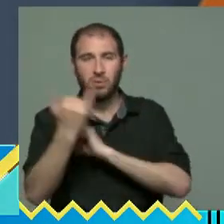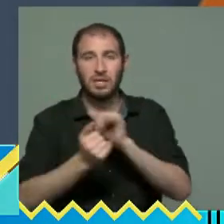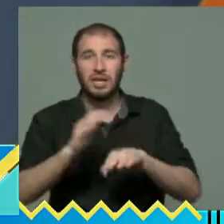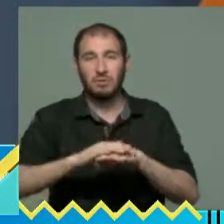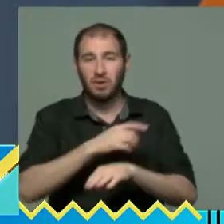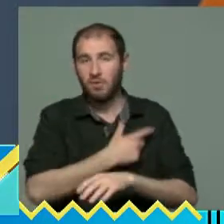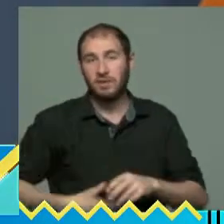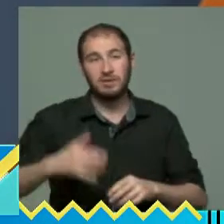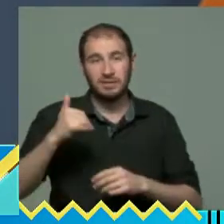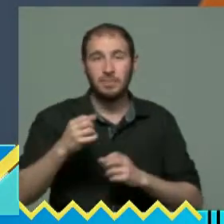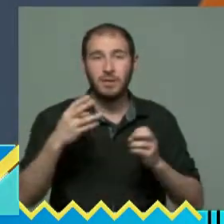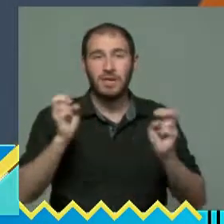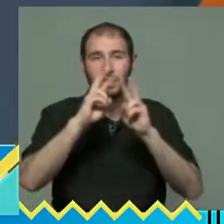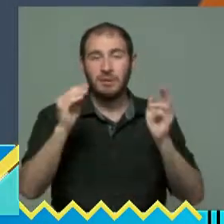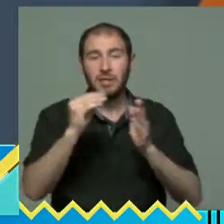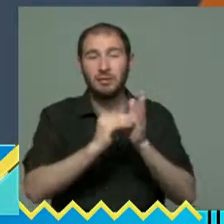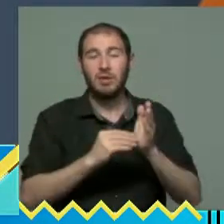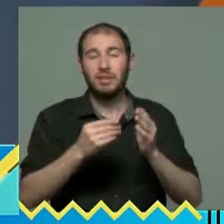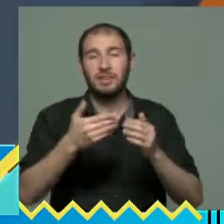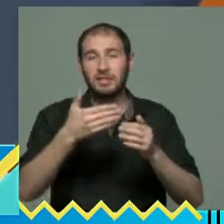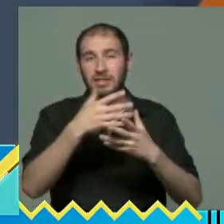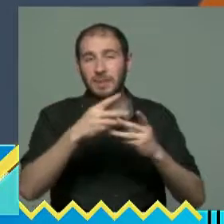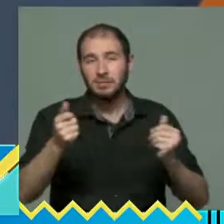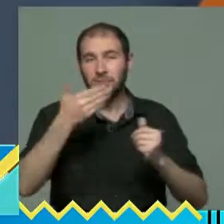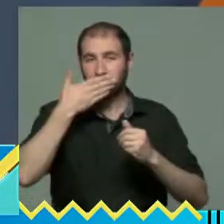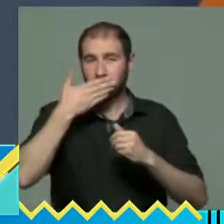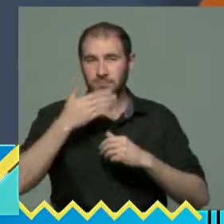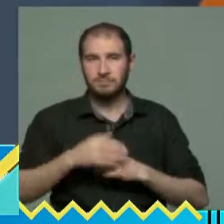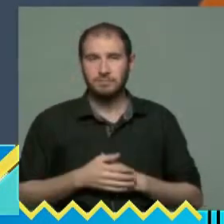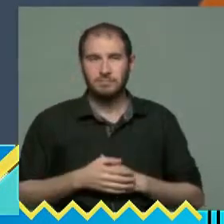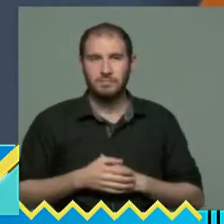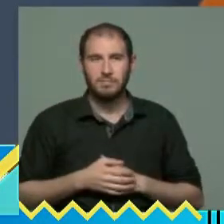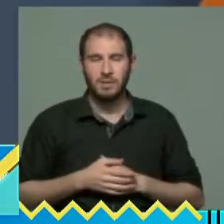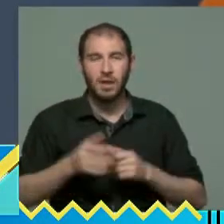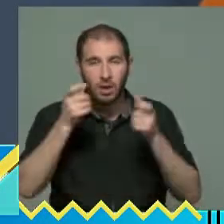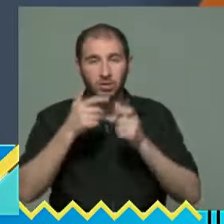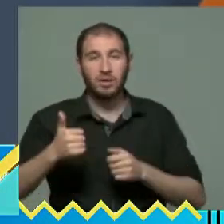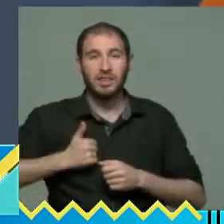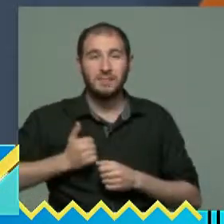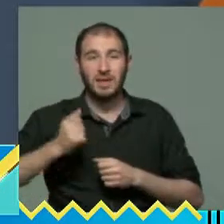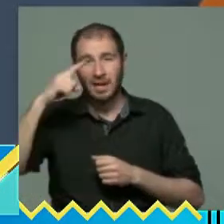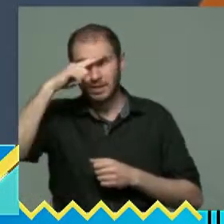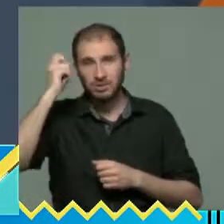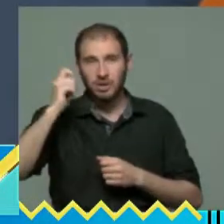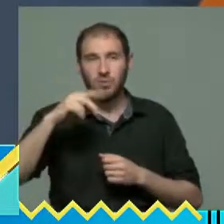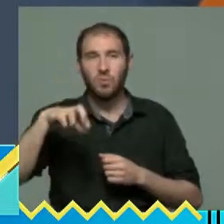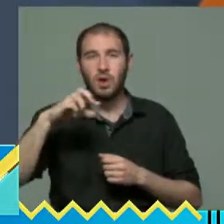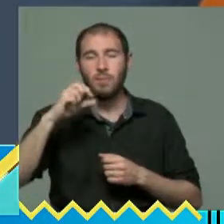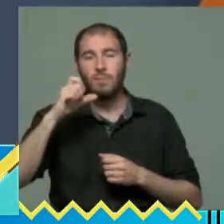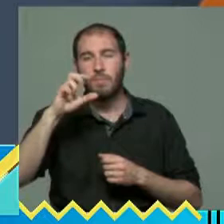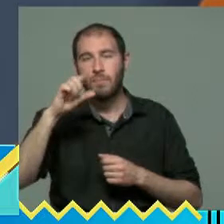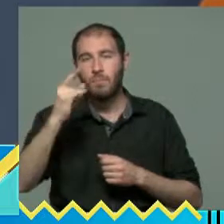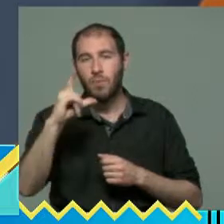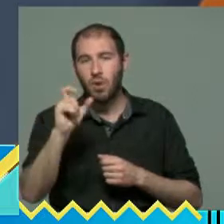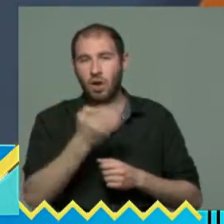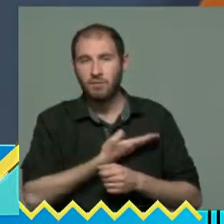gobierno? Por supuesto, porque la causa está titulada como desaparición forzada en un operativo de la Gendarmería Nacional en el pull-off de Cuyamén.